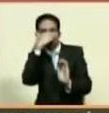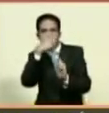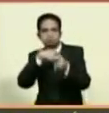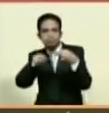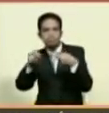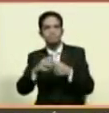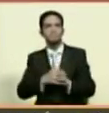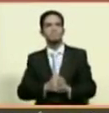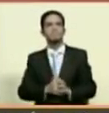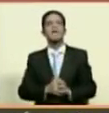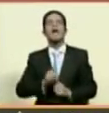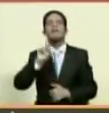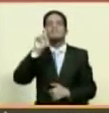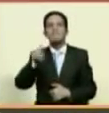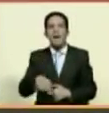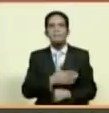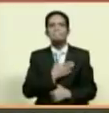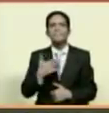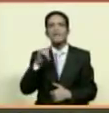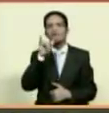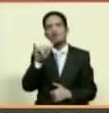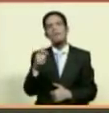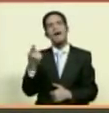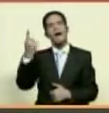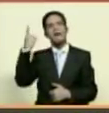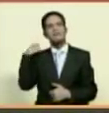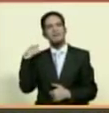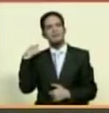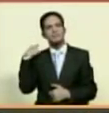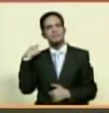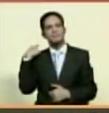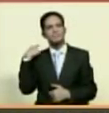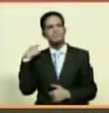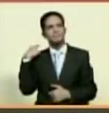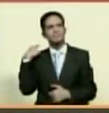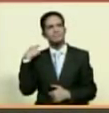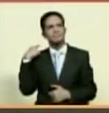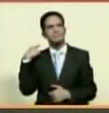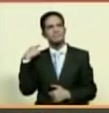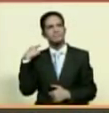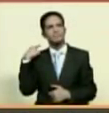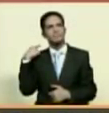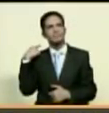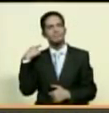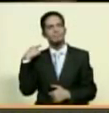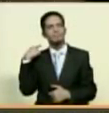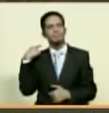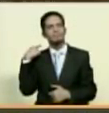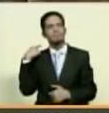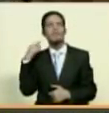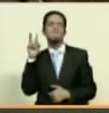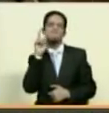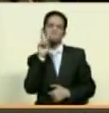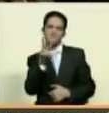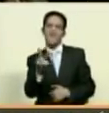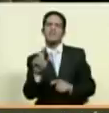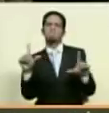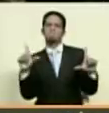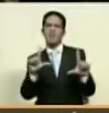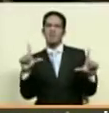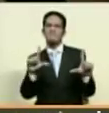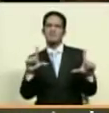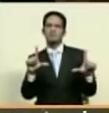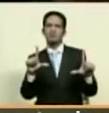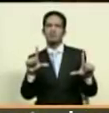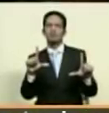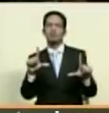También quiero informar que el día de ayer, ustedes lo pudieron ver a través de algunos medios de comunicación nacional, sostuvimos